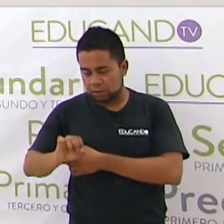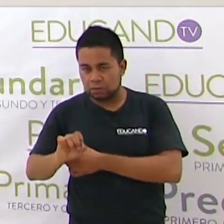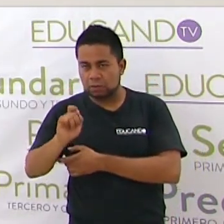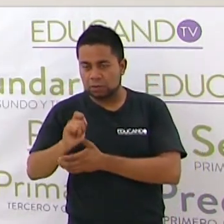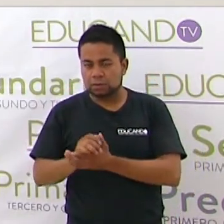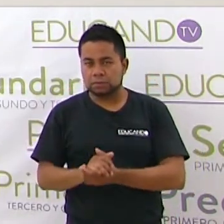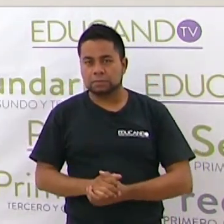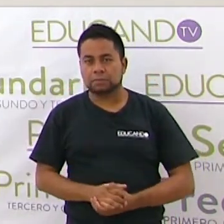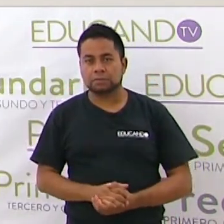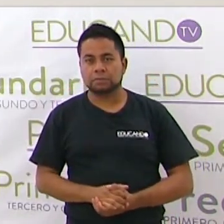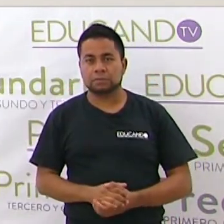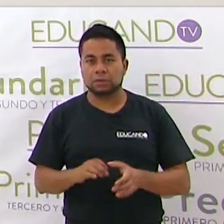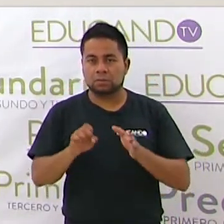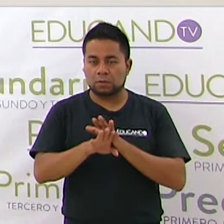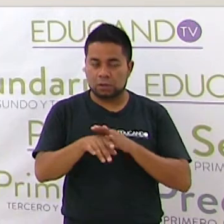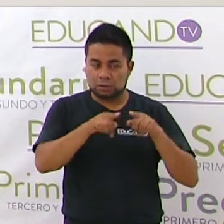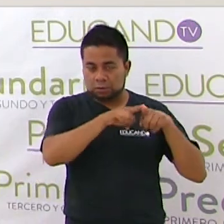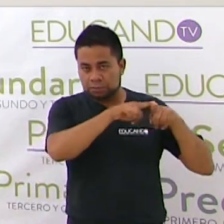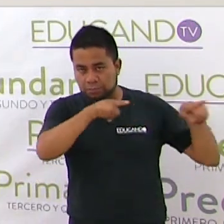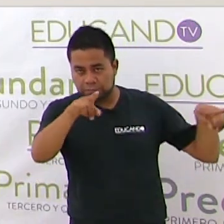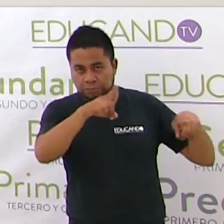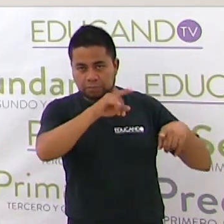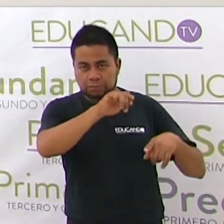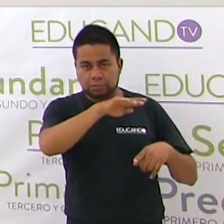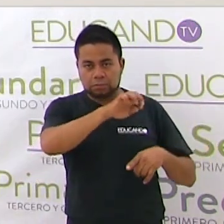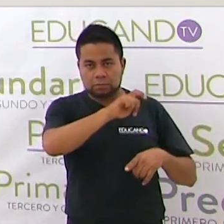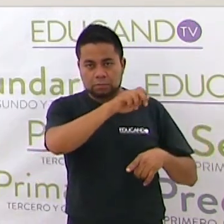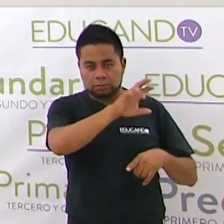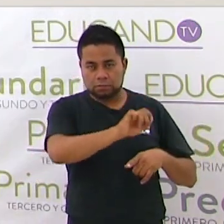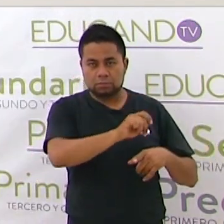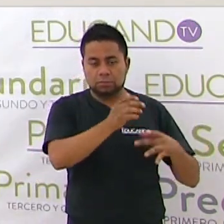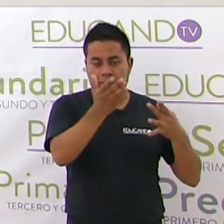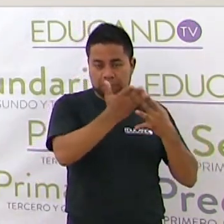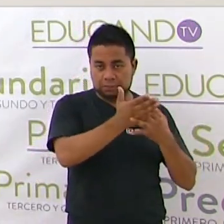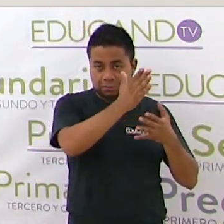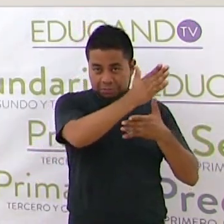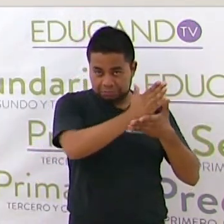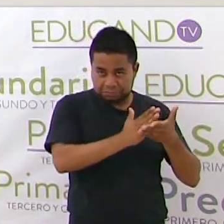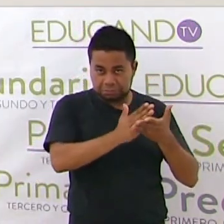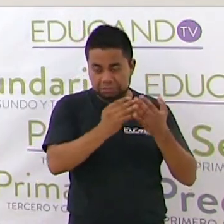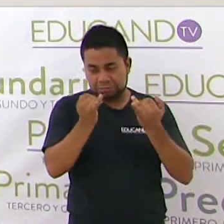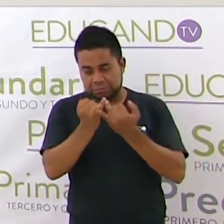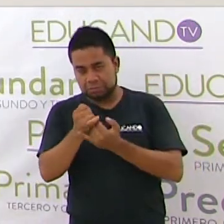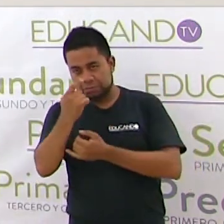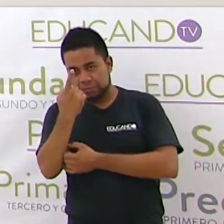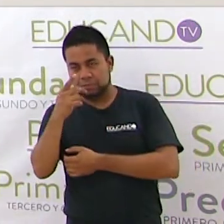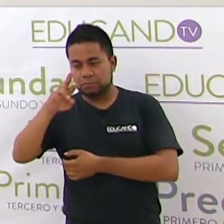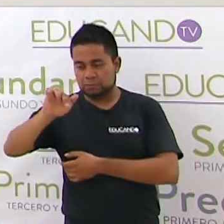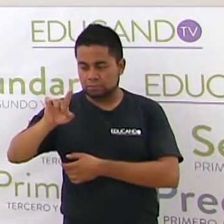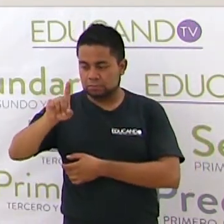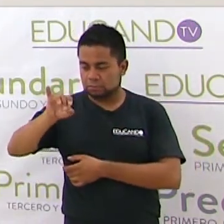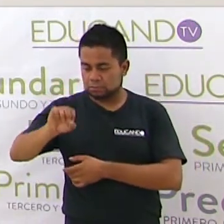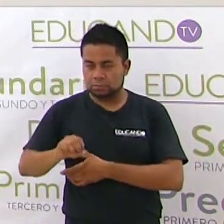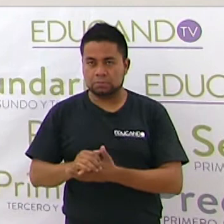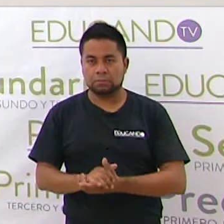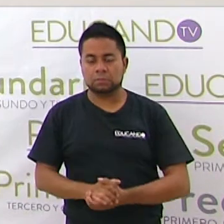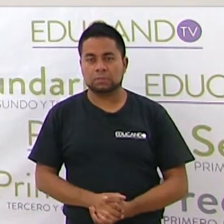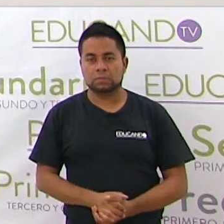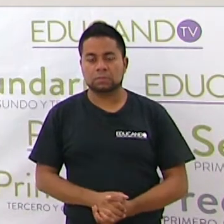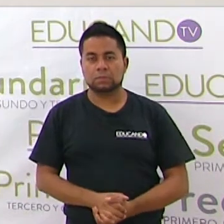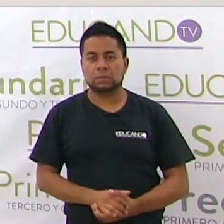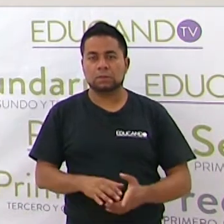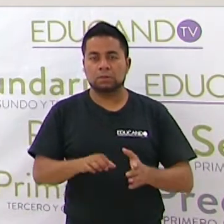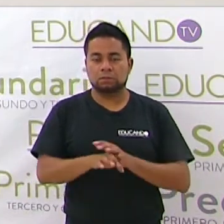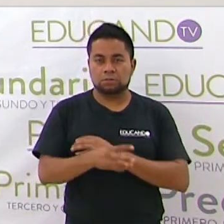que aquí este es el diámetro, pero la mitad del diámetro es un radio, ¿sale? Es decir, el radio de